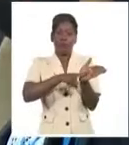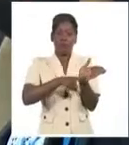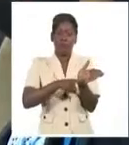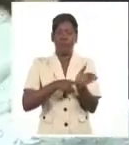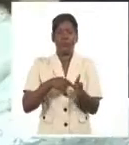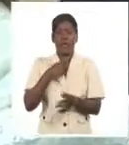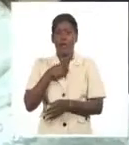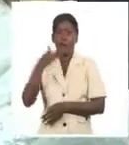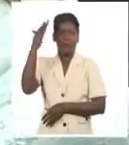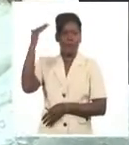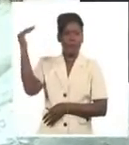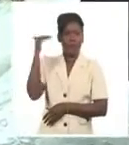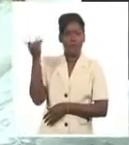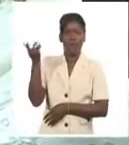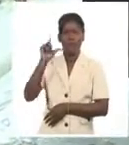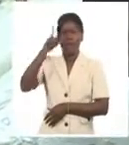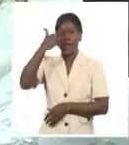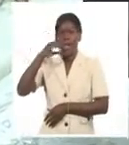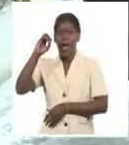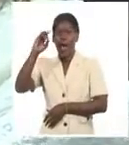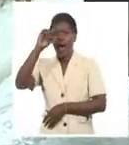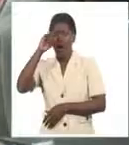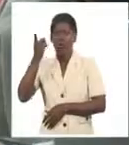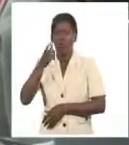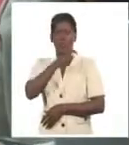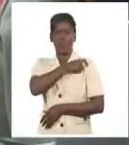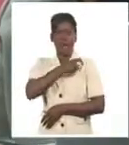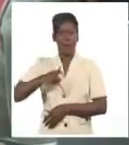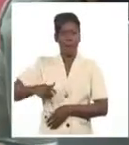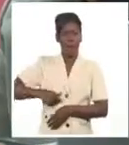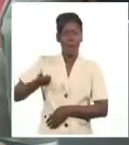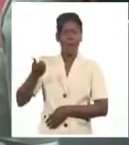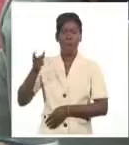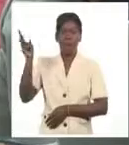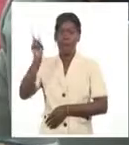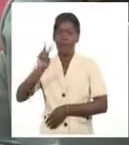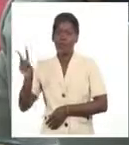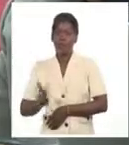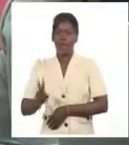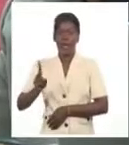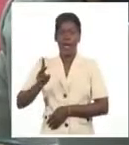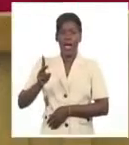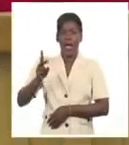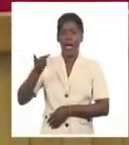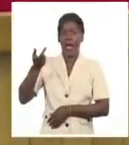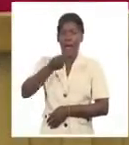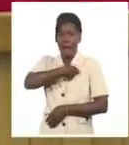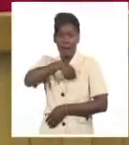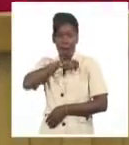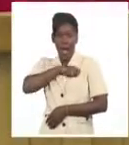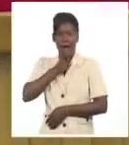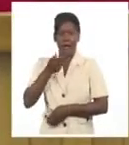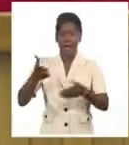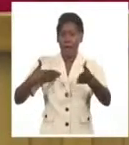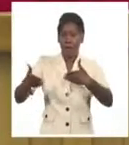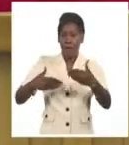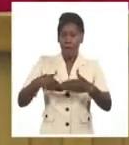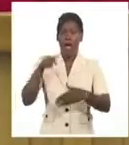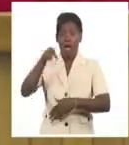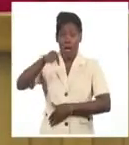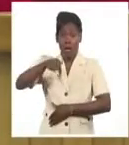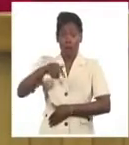laos benin el salvador también venezuela-españa república dominicana y panamá el tema central es la reforma procesal en cuba' y